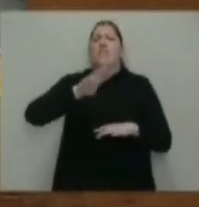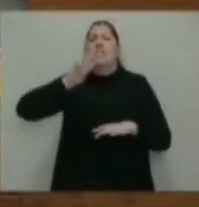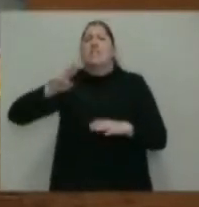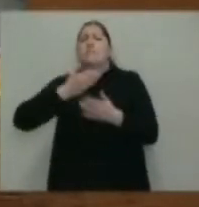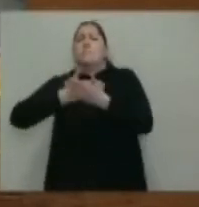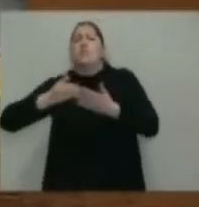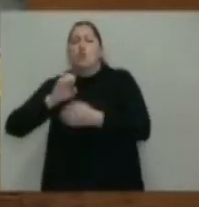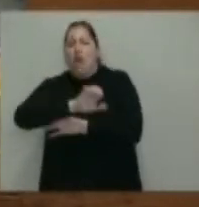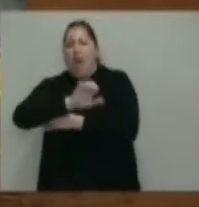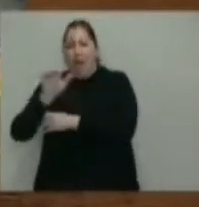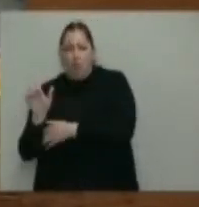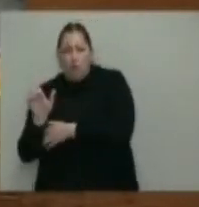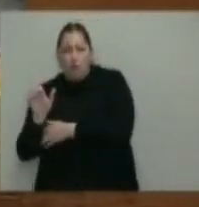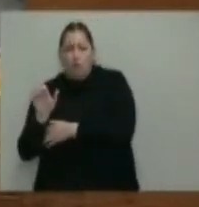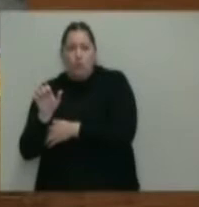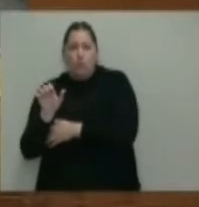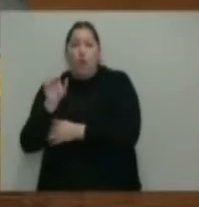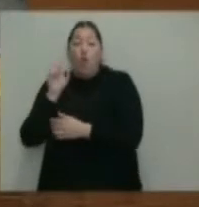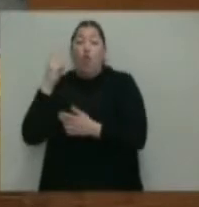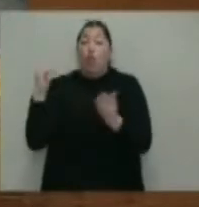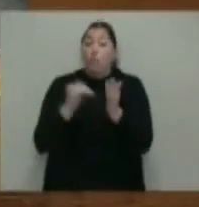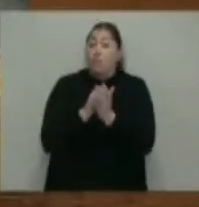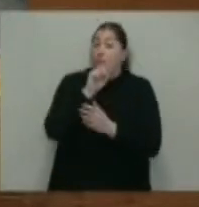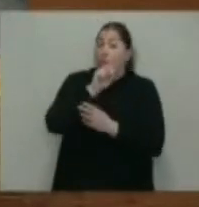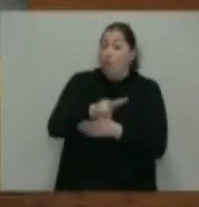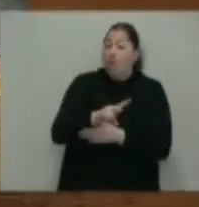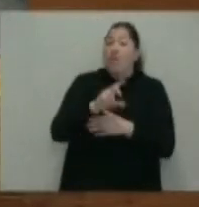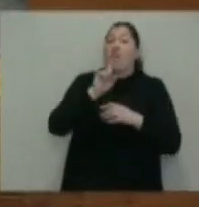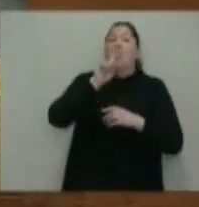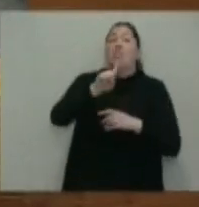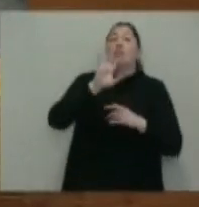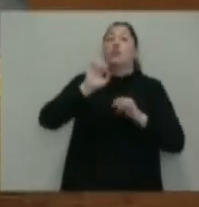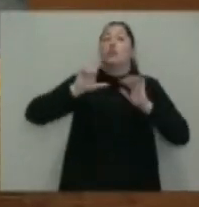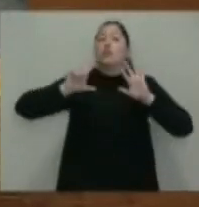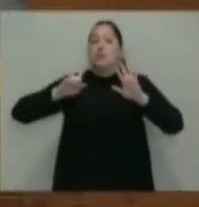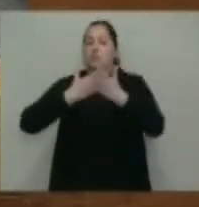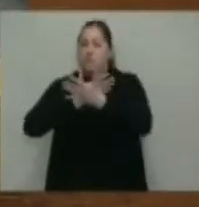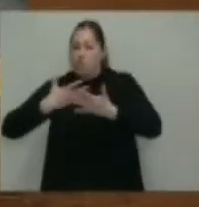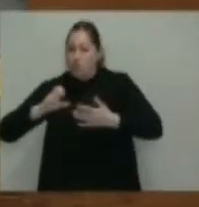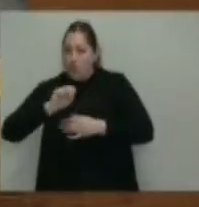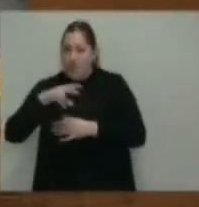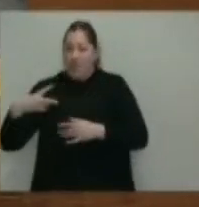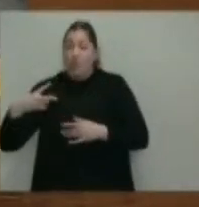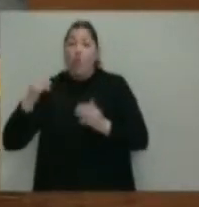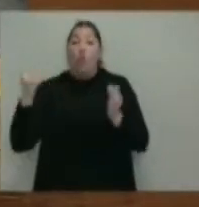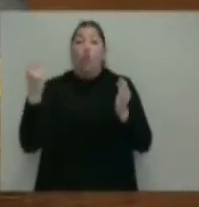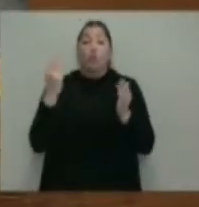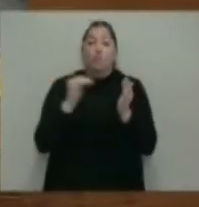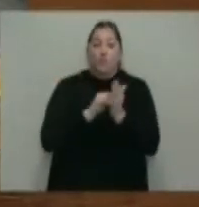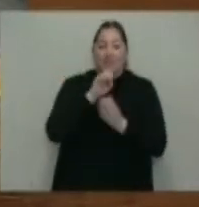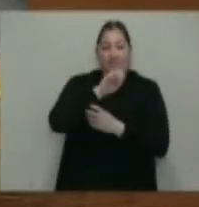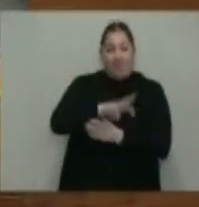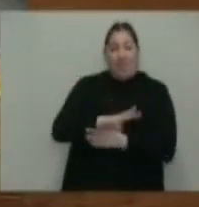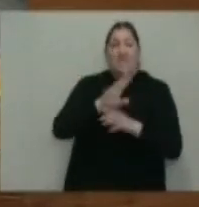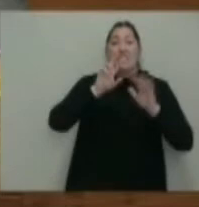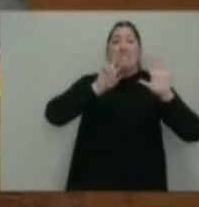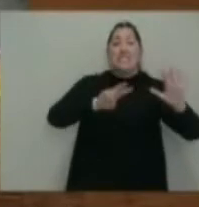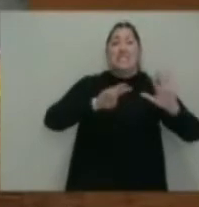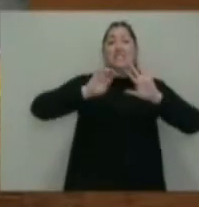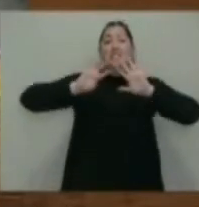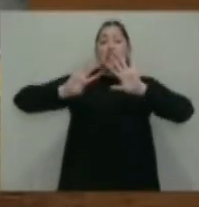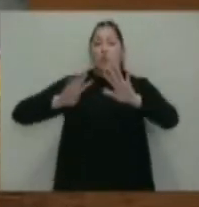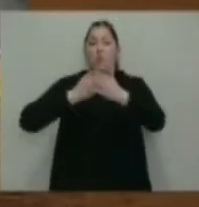de euros. En el 2012, casi 106 millones de euros. En el 2013, algo más de